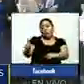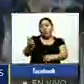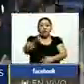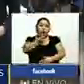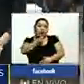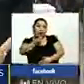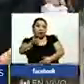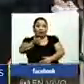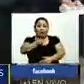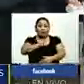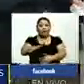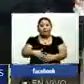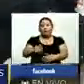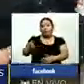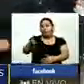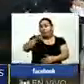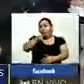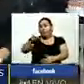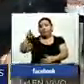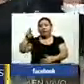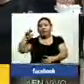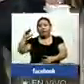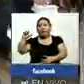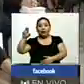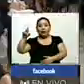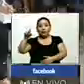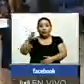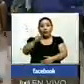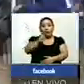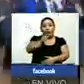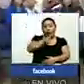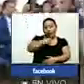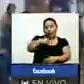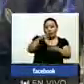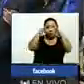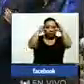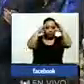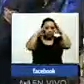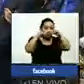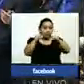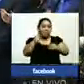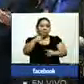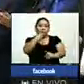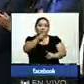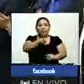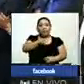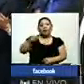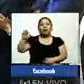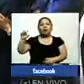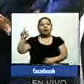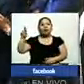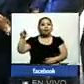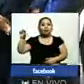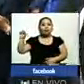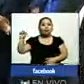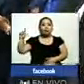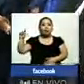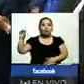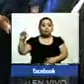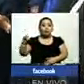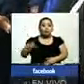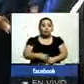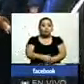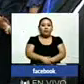Periodista. Con imágenes de Ricardo Tomás, este es un informe para Noticiero Hechos, de Ernesto Cornejo.